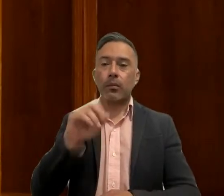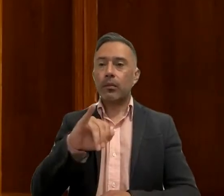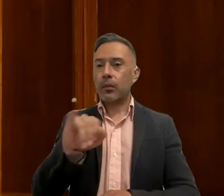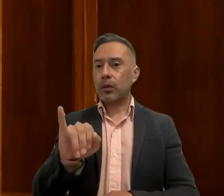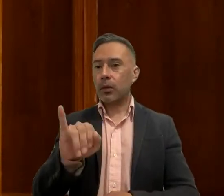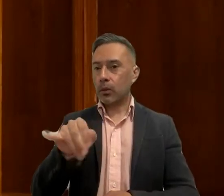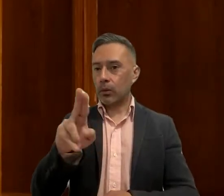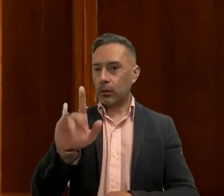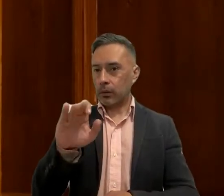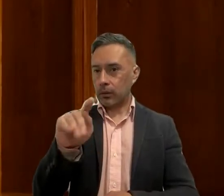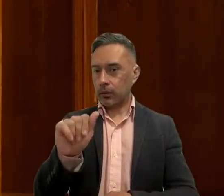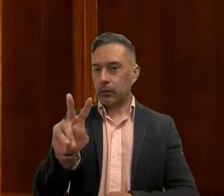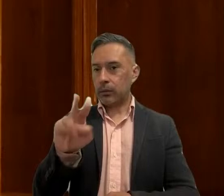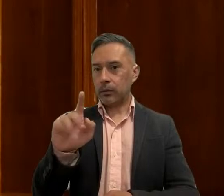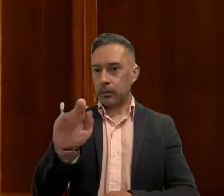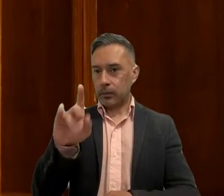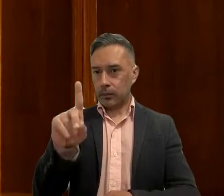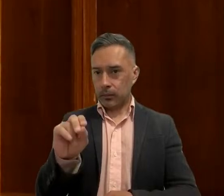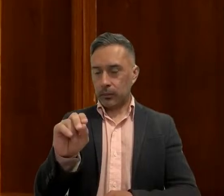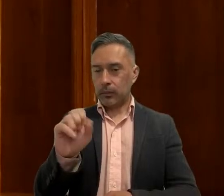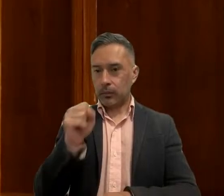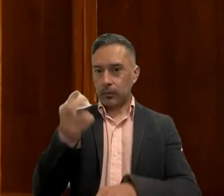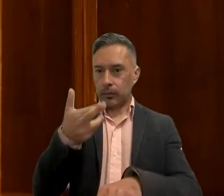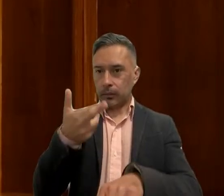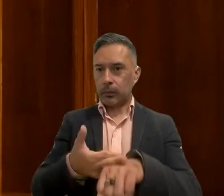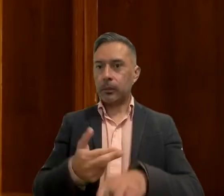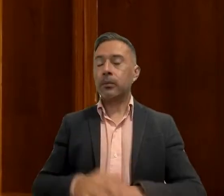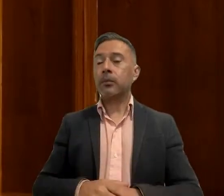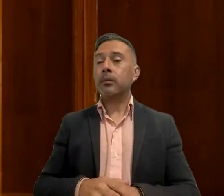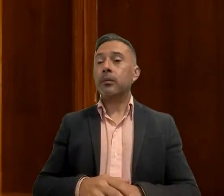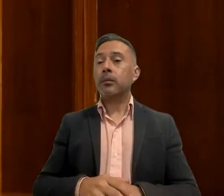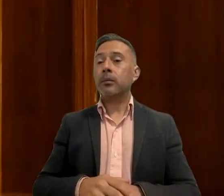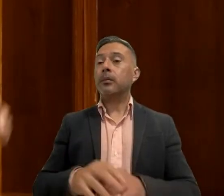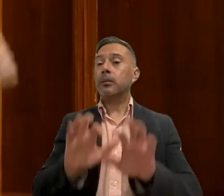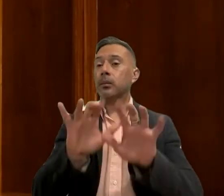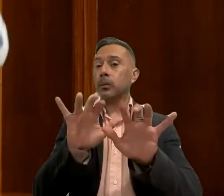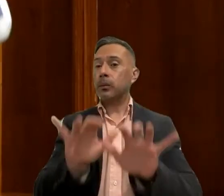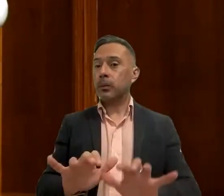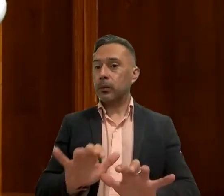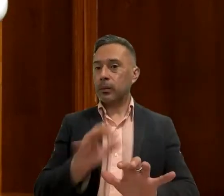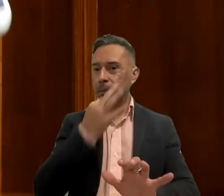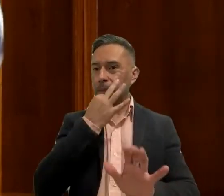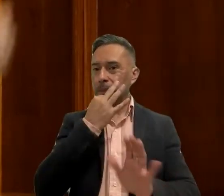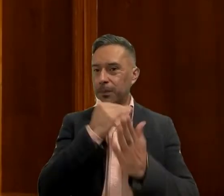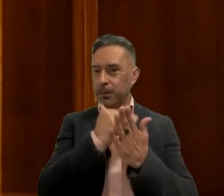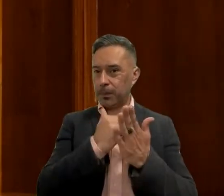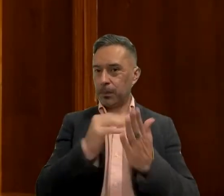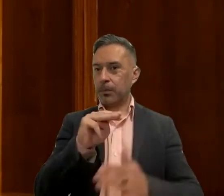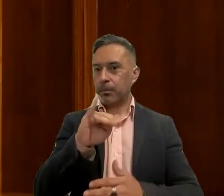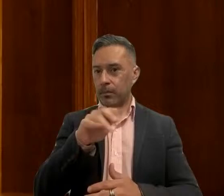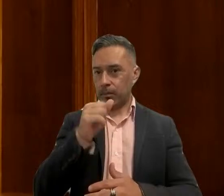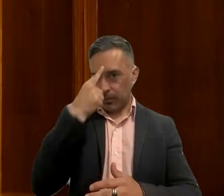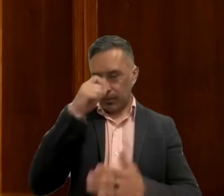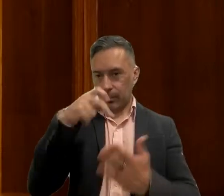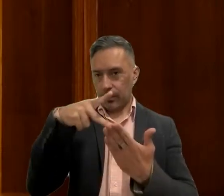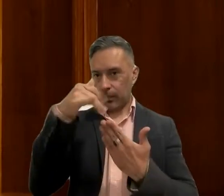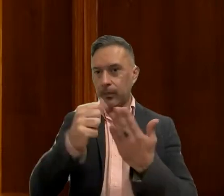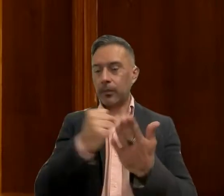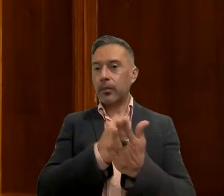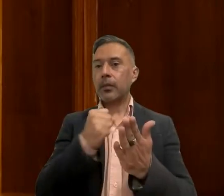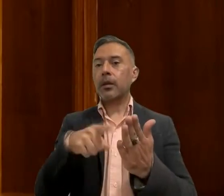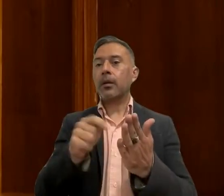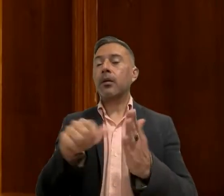Riquelme, secretaria. Minuta, proyecto de decreto por el que se reforman y adicionan los